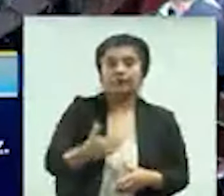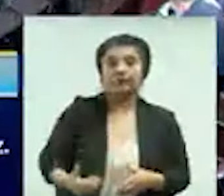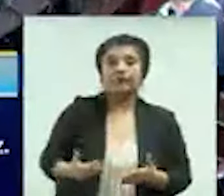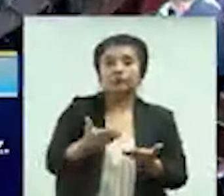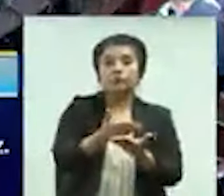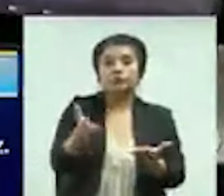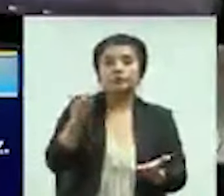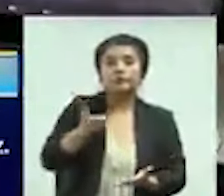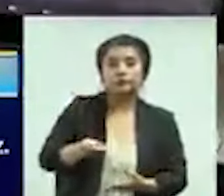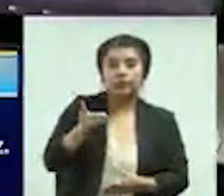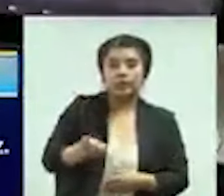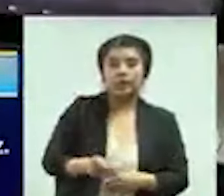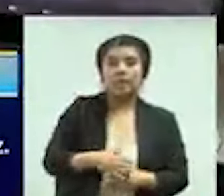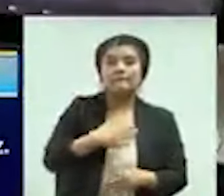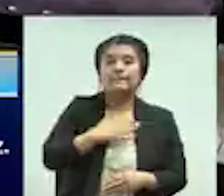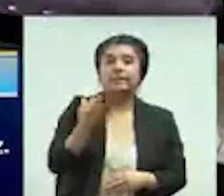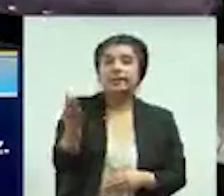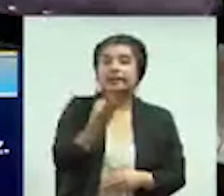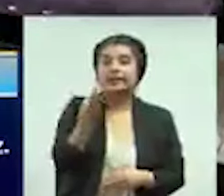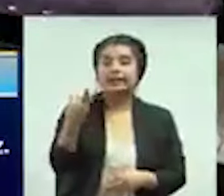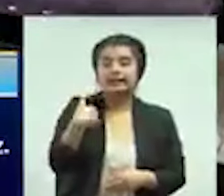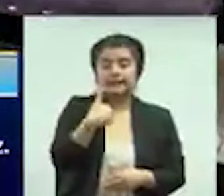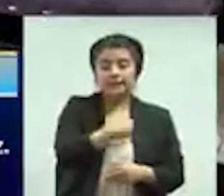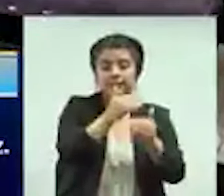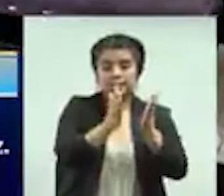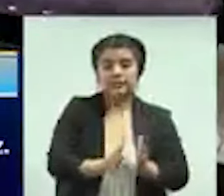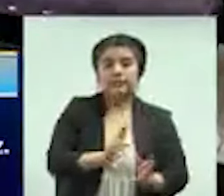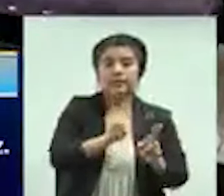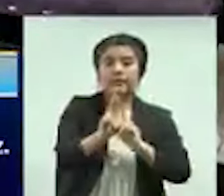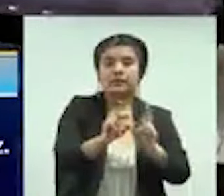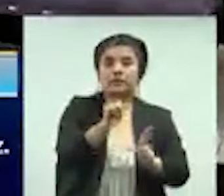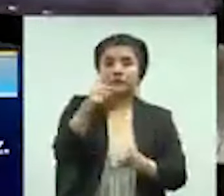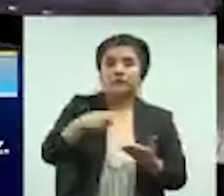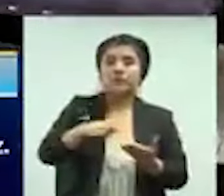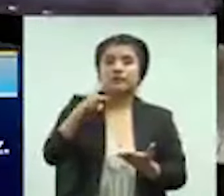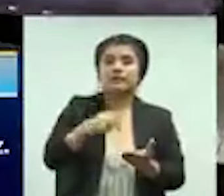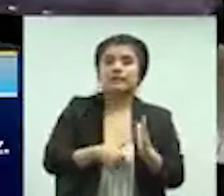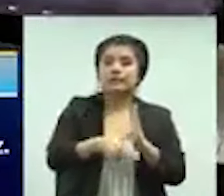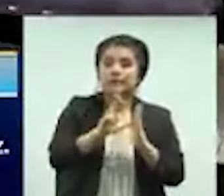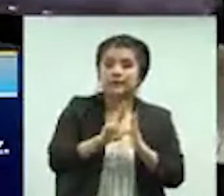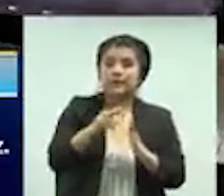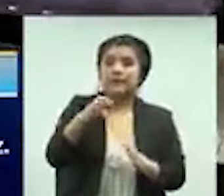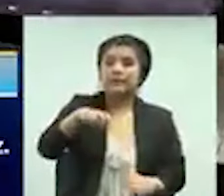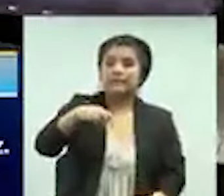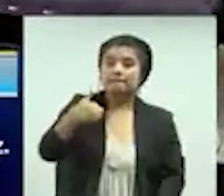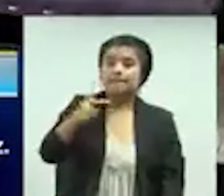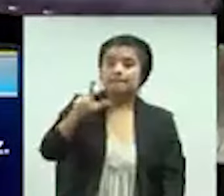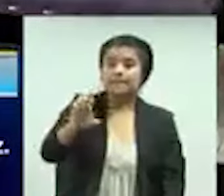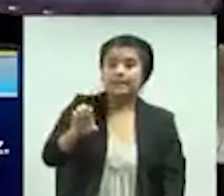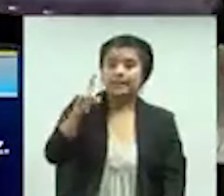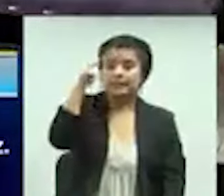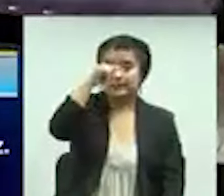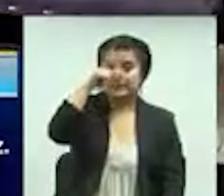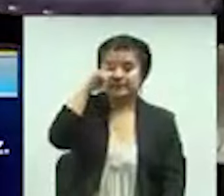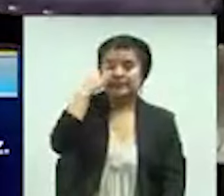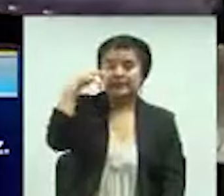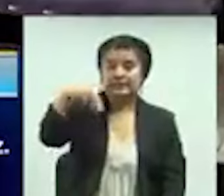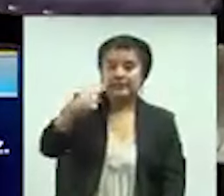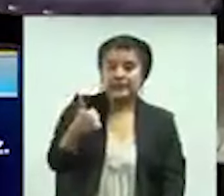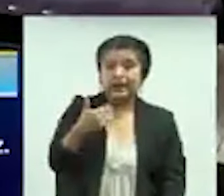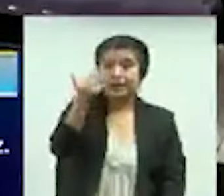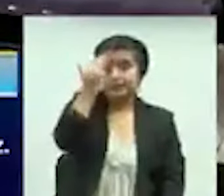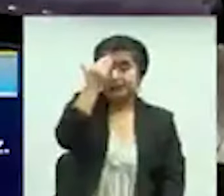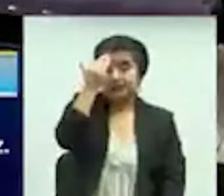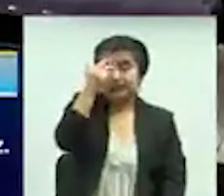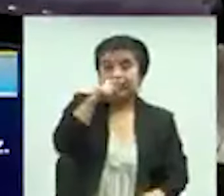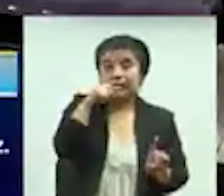Honorable pleno, en mi calidad de ministro de Relaciones Exteriores se reitera que Palestina ya es reconocido como Estado y